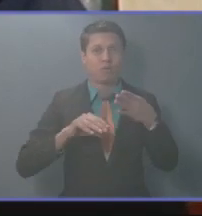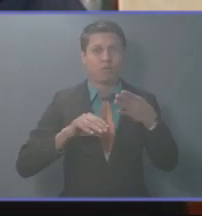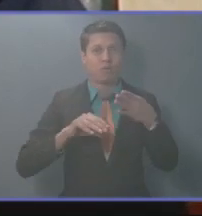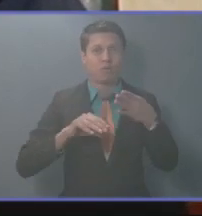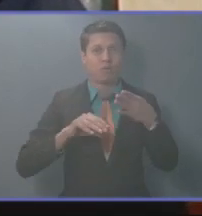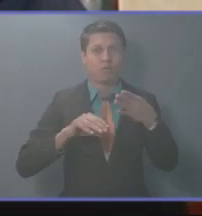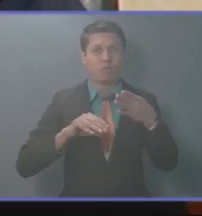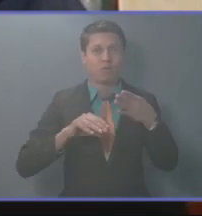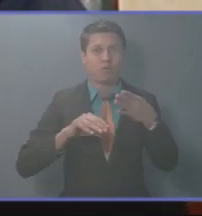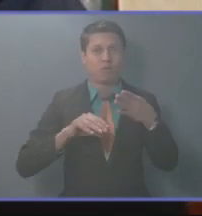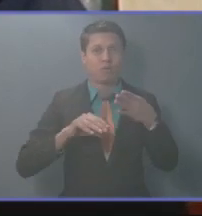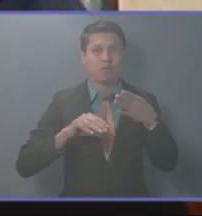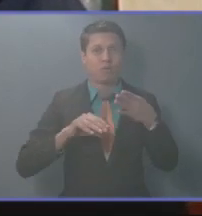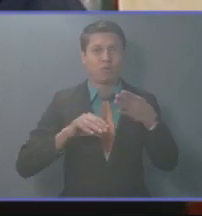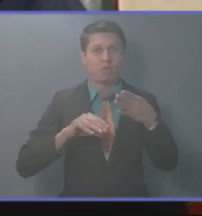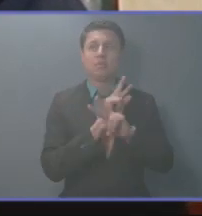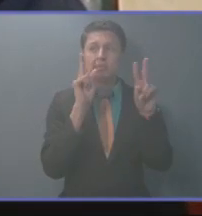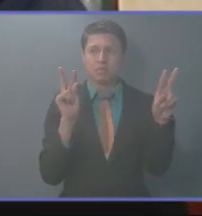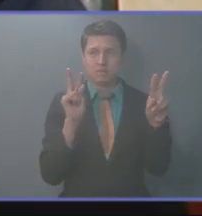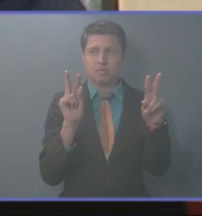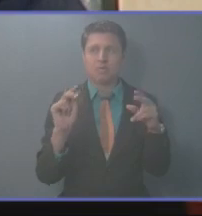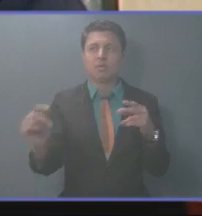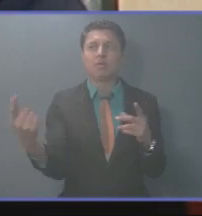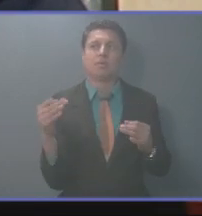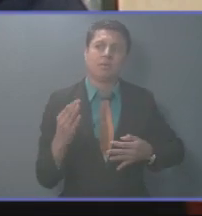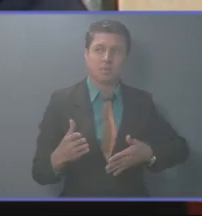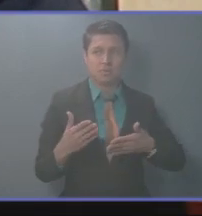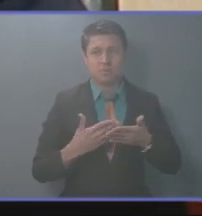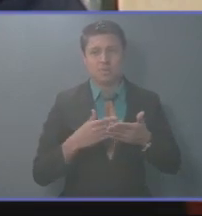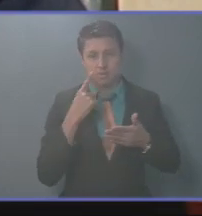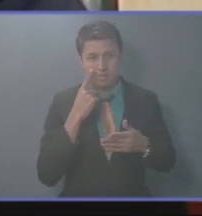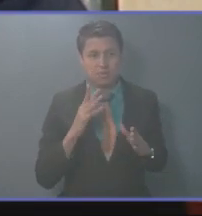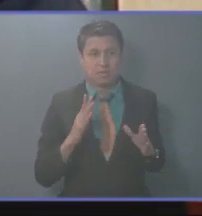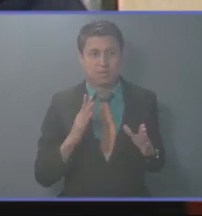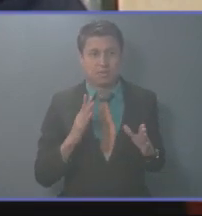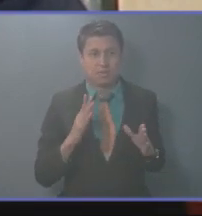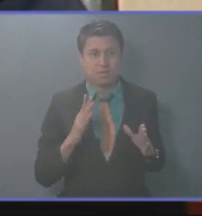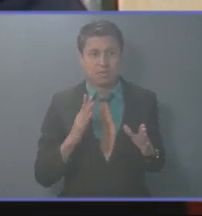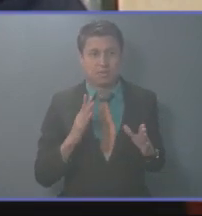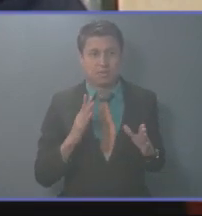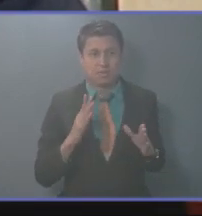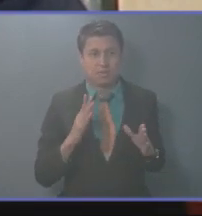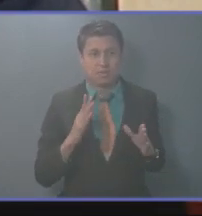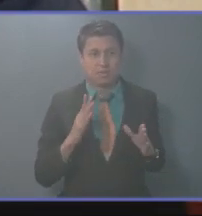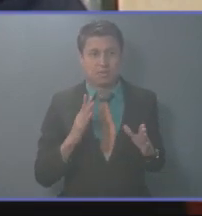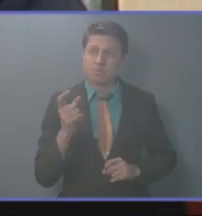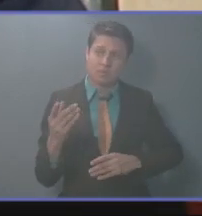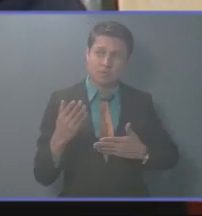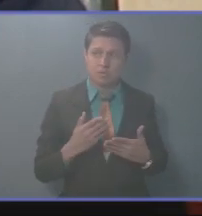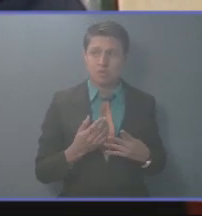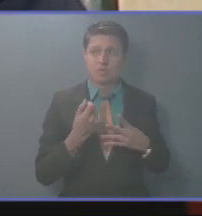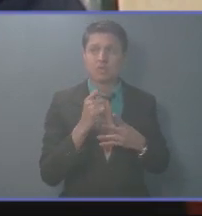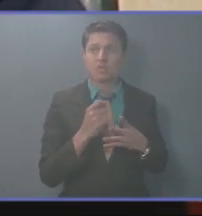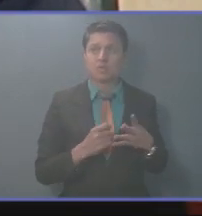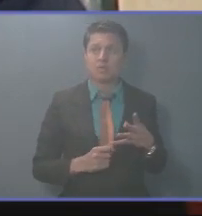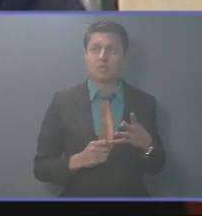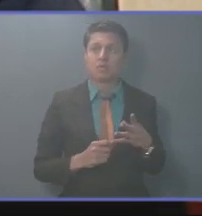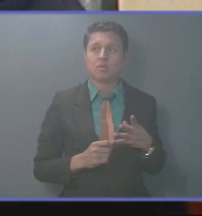Paz de 1993, excluyendo de amnistía los hechos que pudieran ser calificados